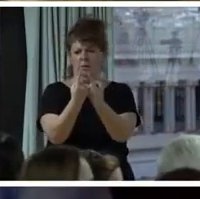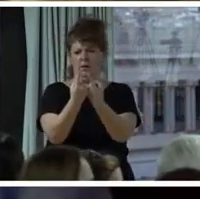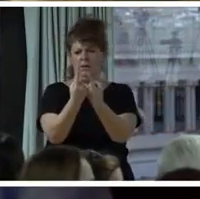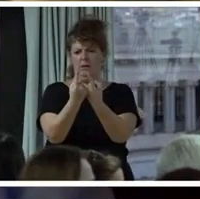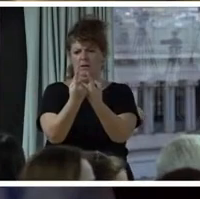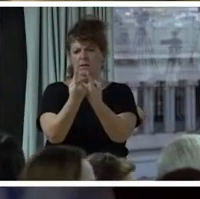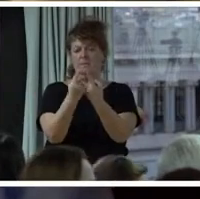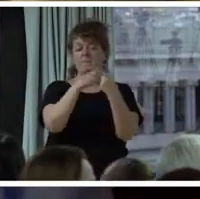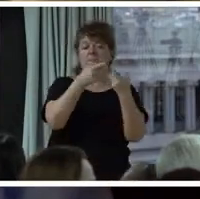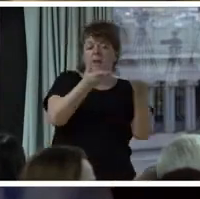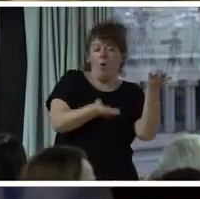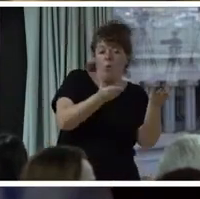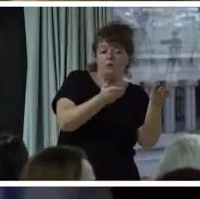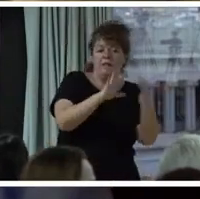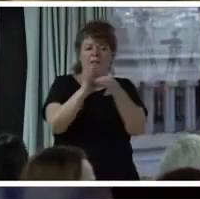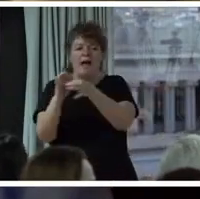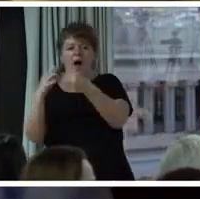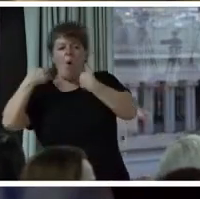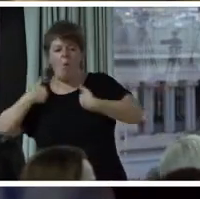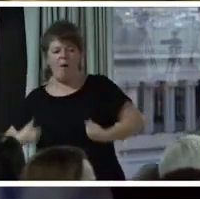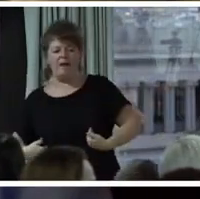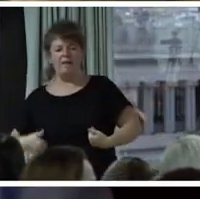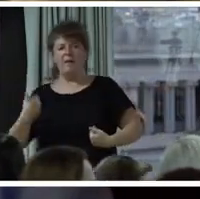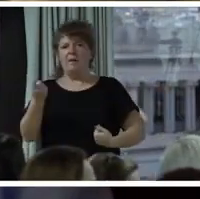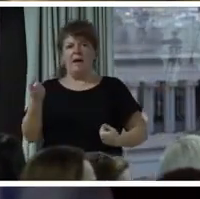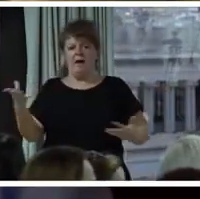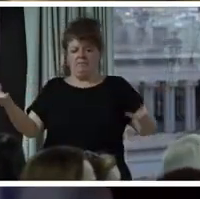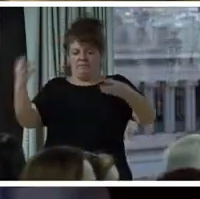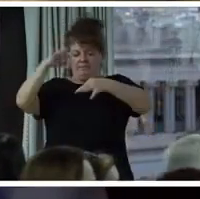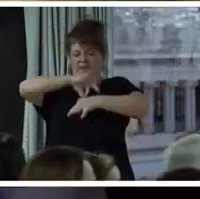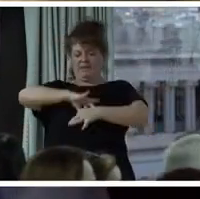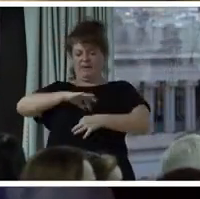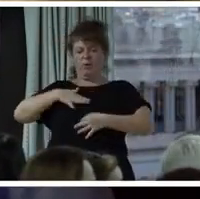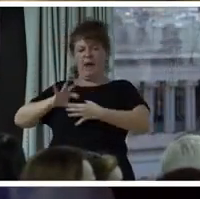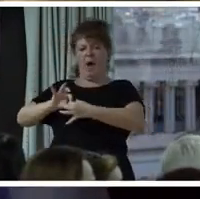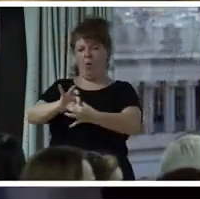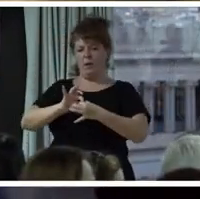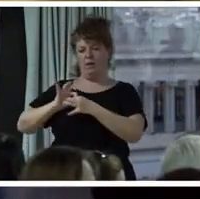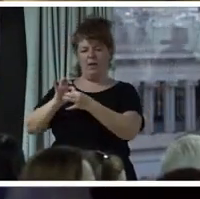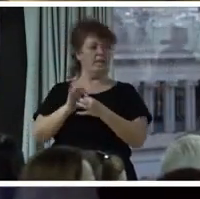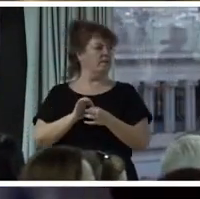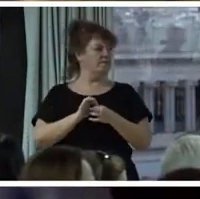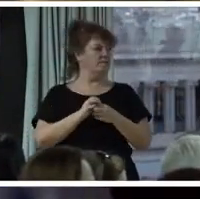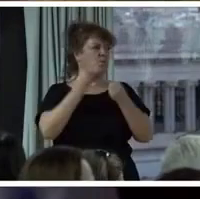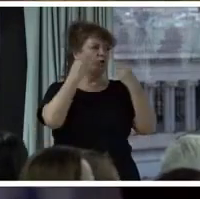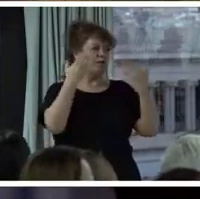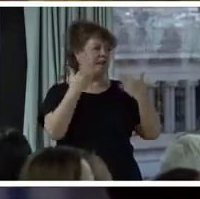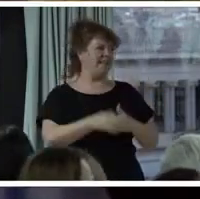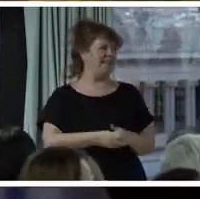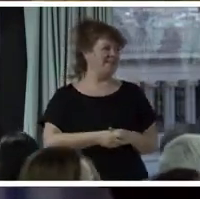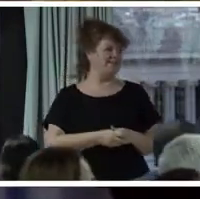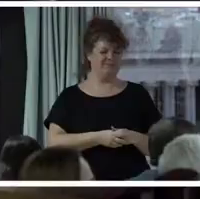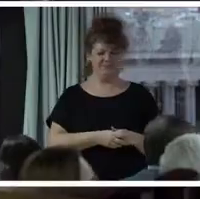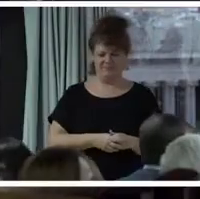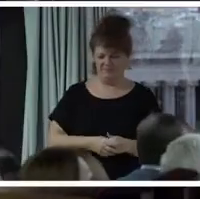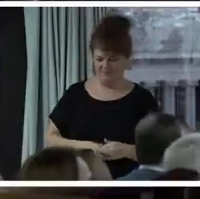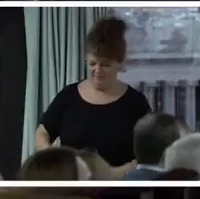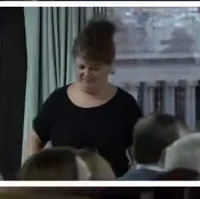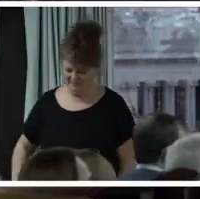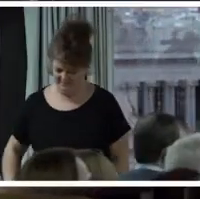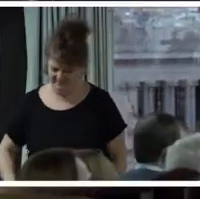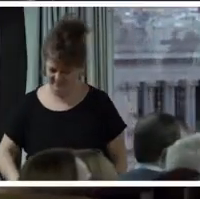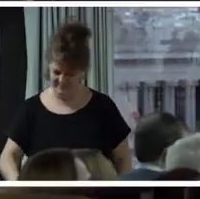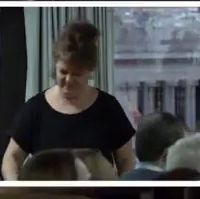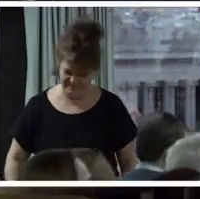une la justicia y la humanidad en el espíritu de la unidad y muchas gracias